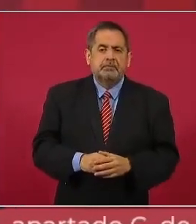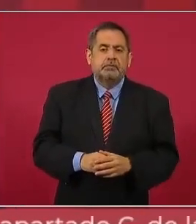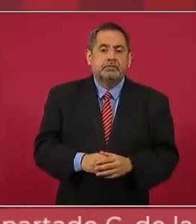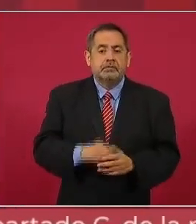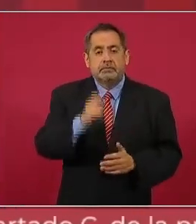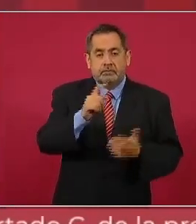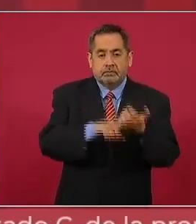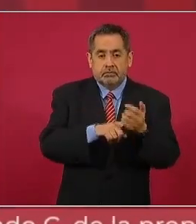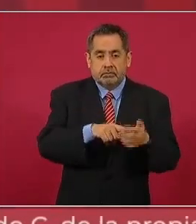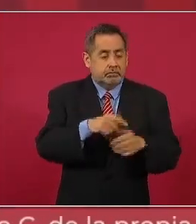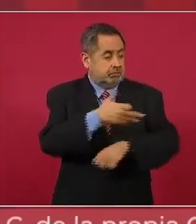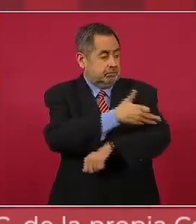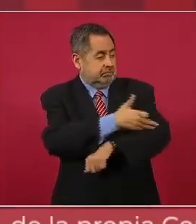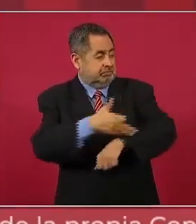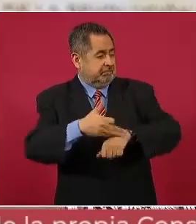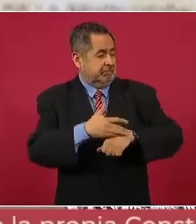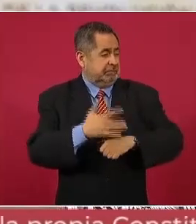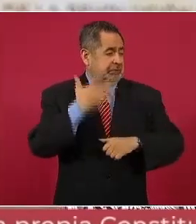de familias fifís,